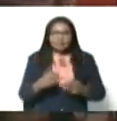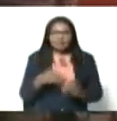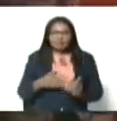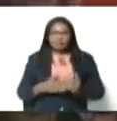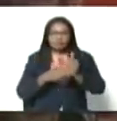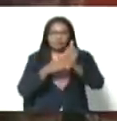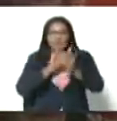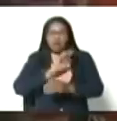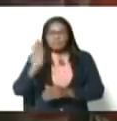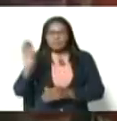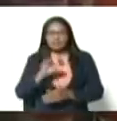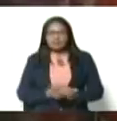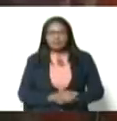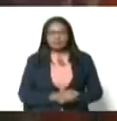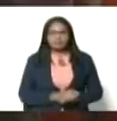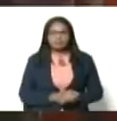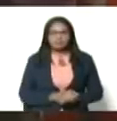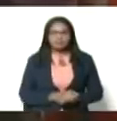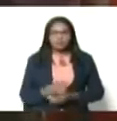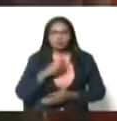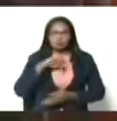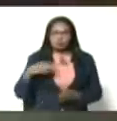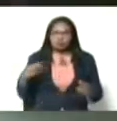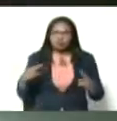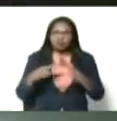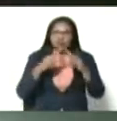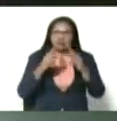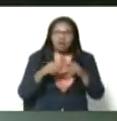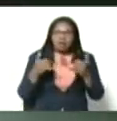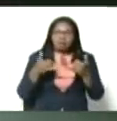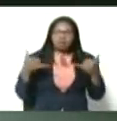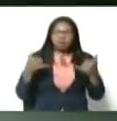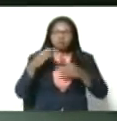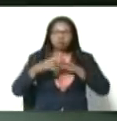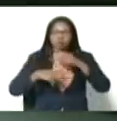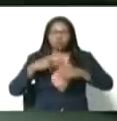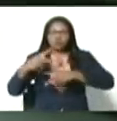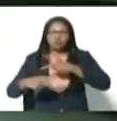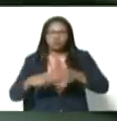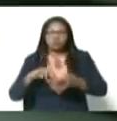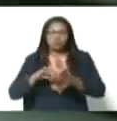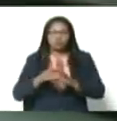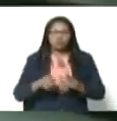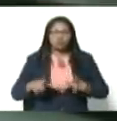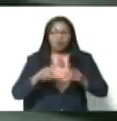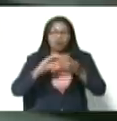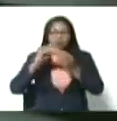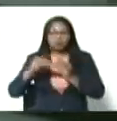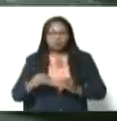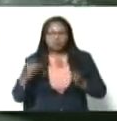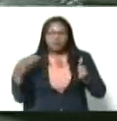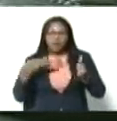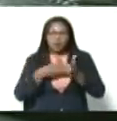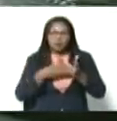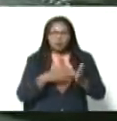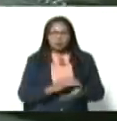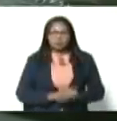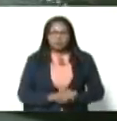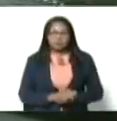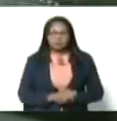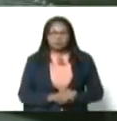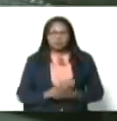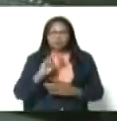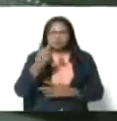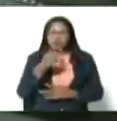patria, como lo viene haciendo. Nosotros nos encontramos acá en la línea de producción de los patios y talleres de las juntas. Aquí puede observar el